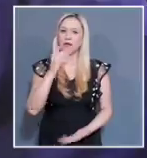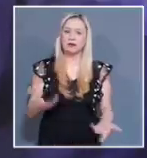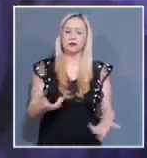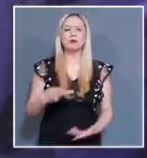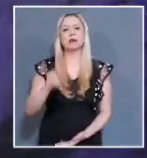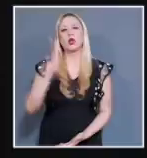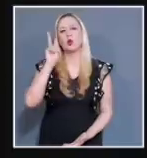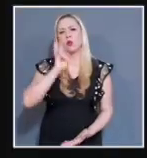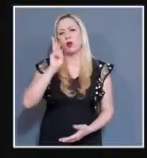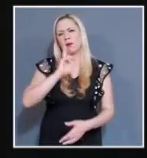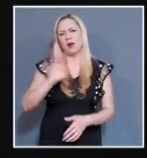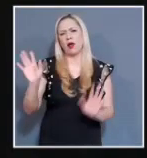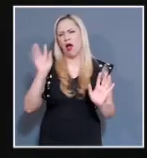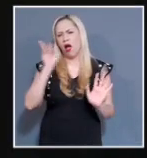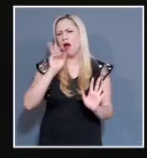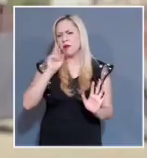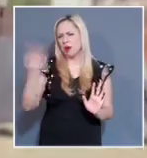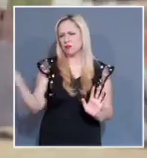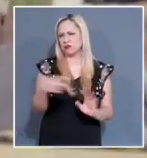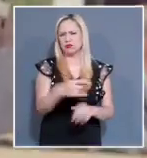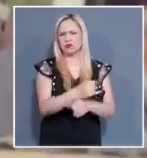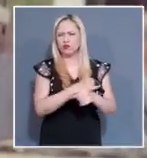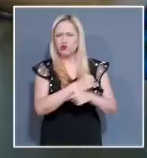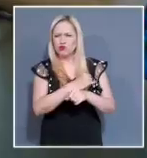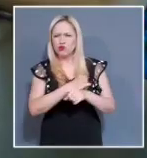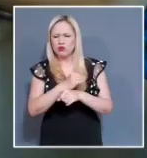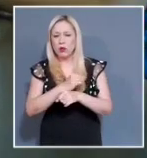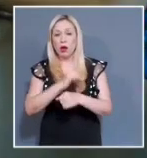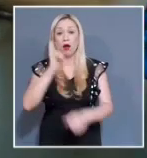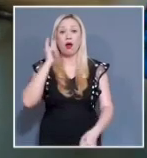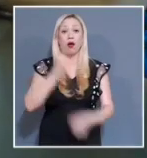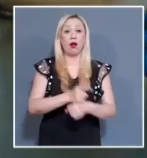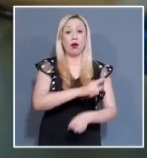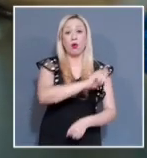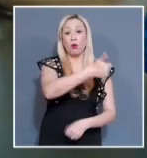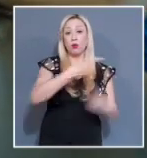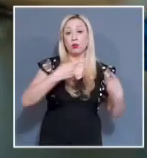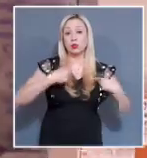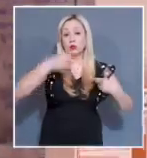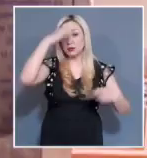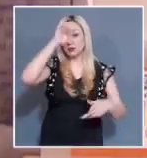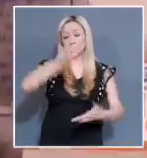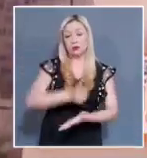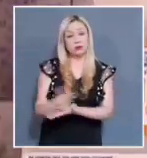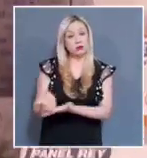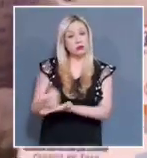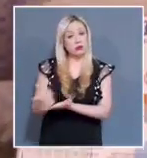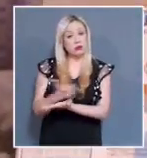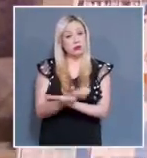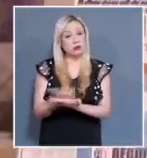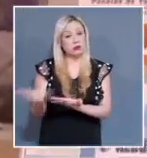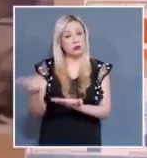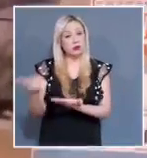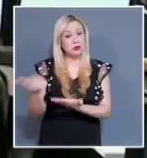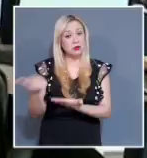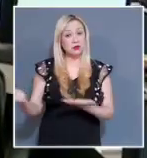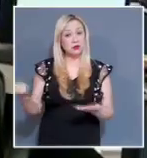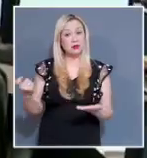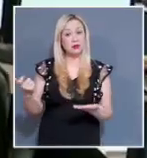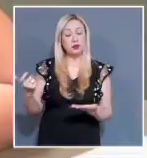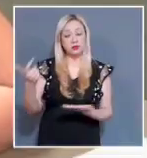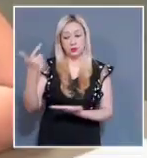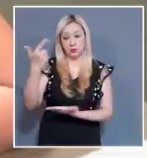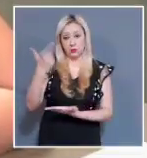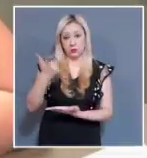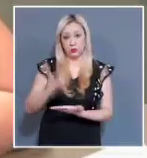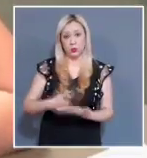se desprende que la sociedad civil pagaba el salario del trabajador y que actuó como administrador de nóminas de las instituciones del